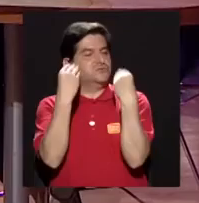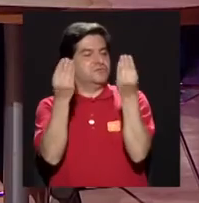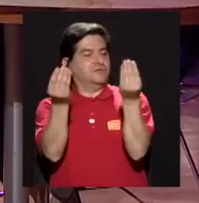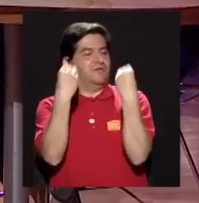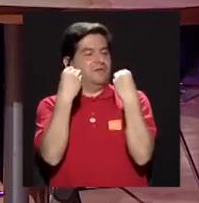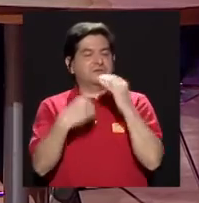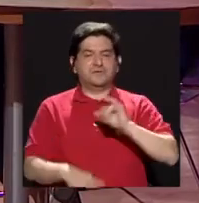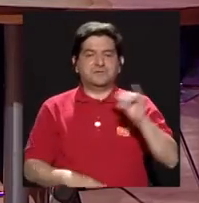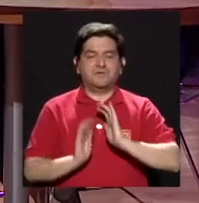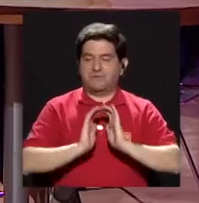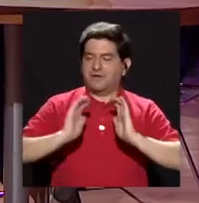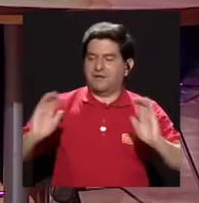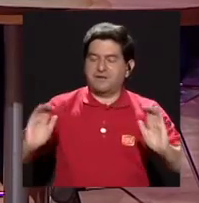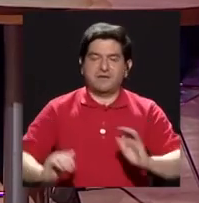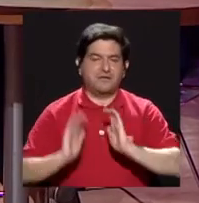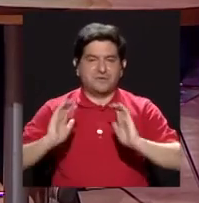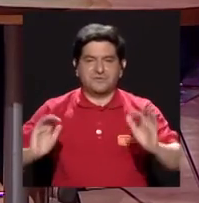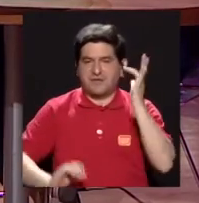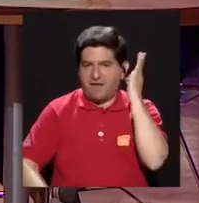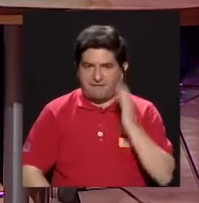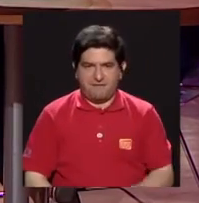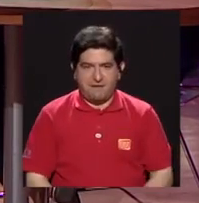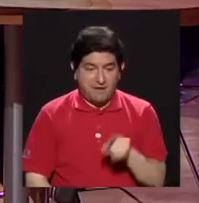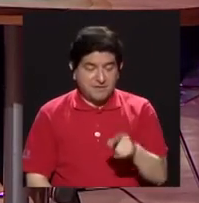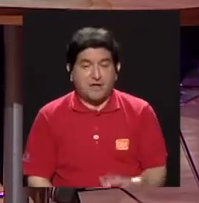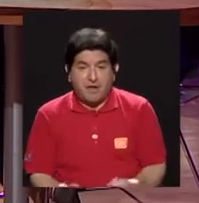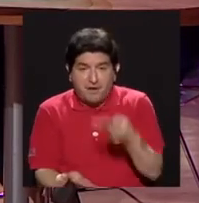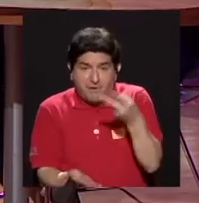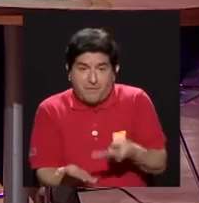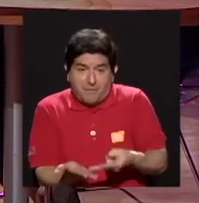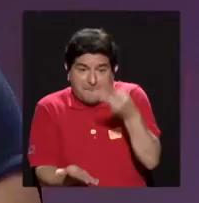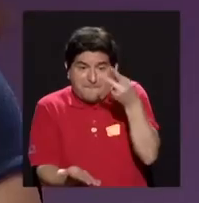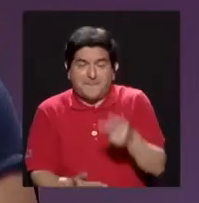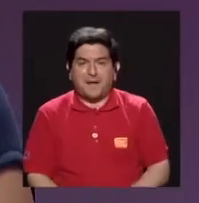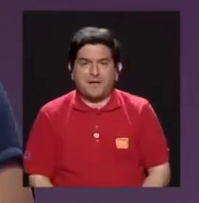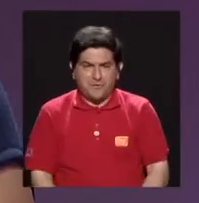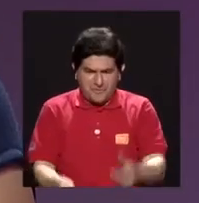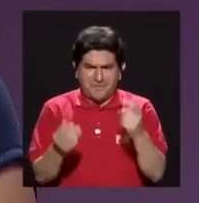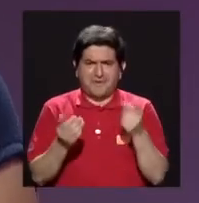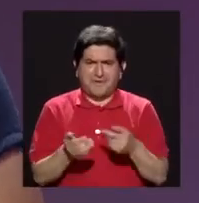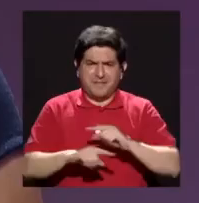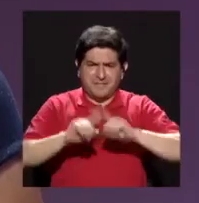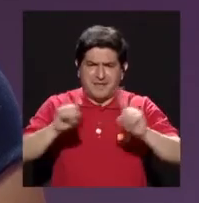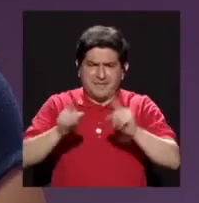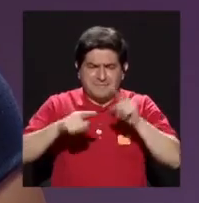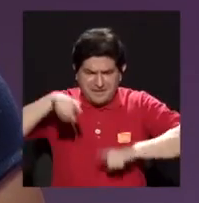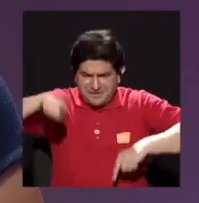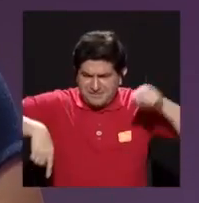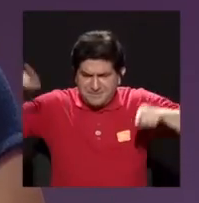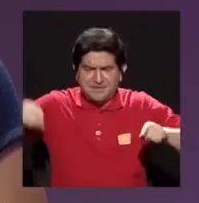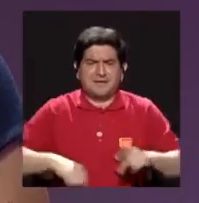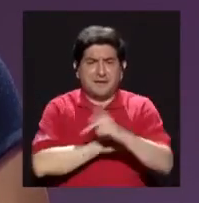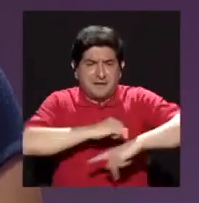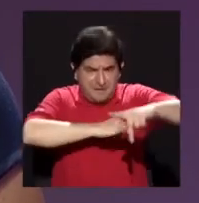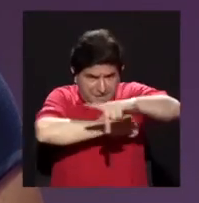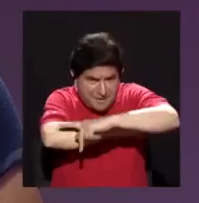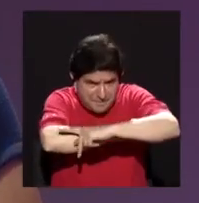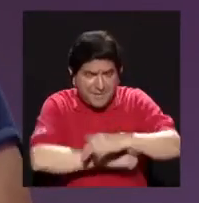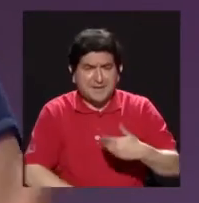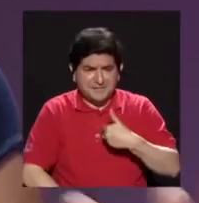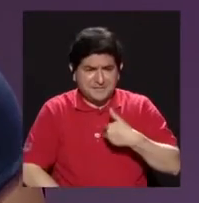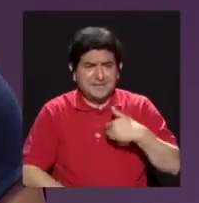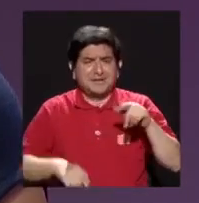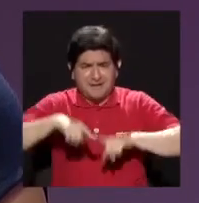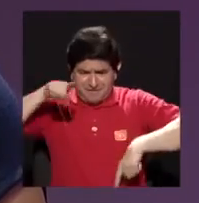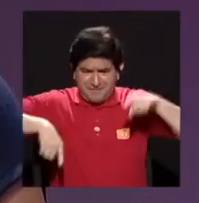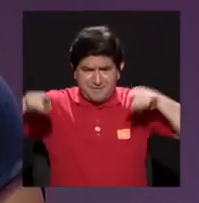enseñe a nuestros niños y niñas a eso, a enriquecerse y a valorar lo positivo de la diversidad, porque somos un país diverso,